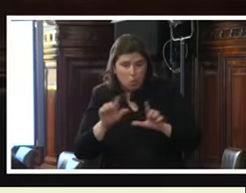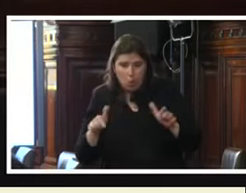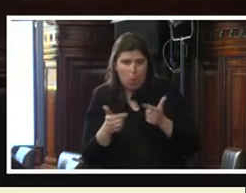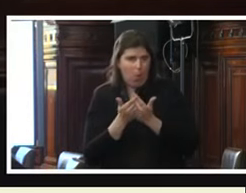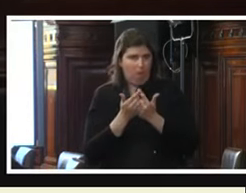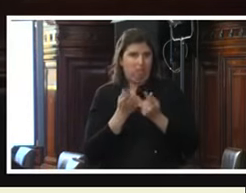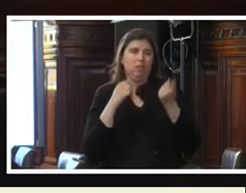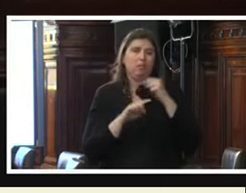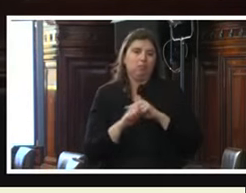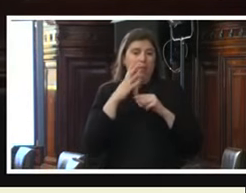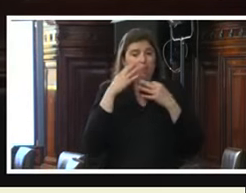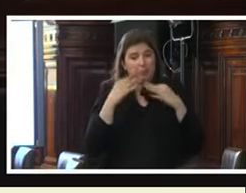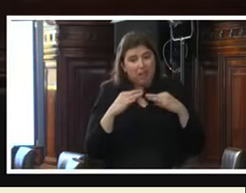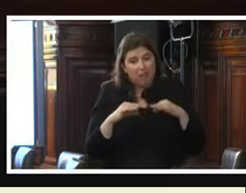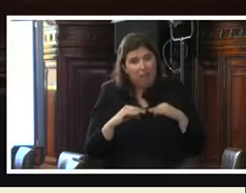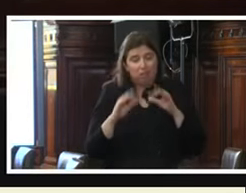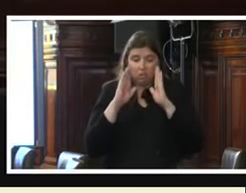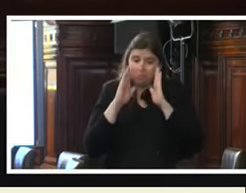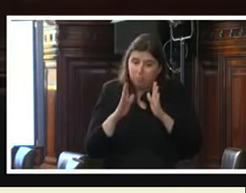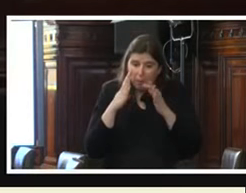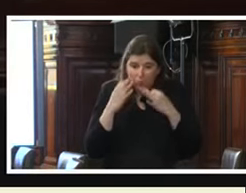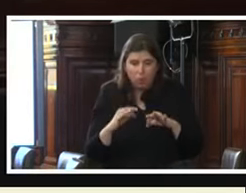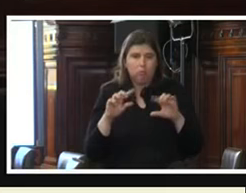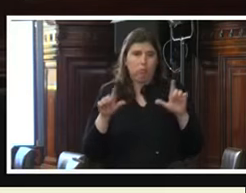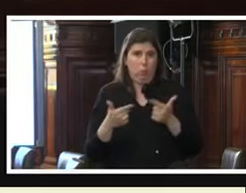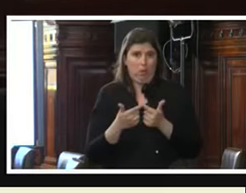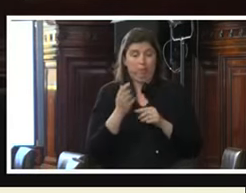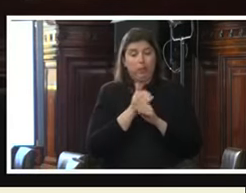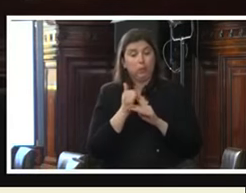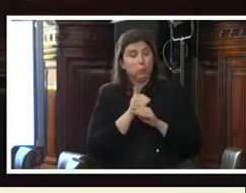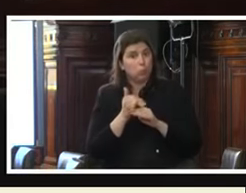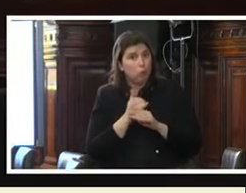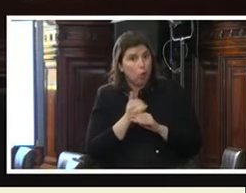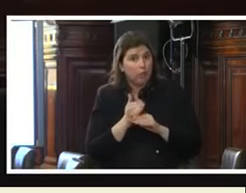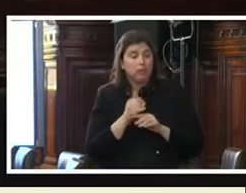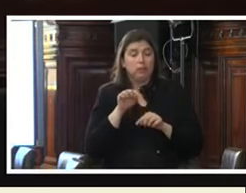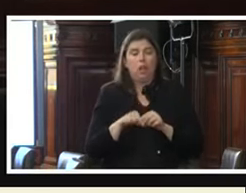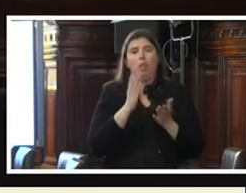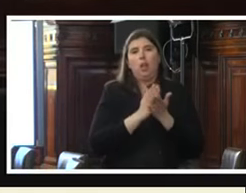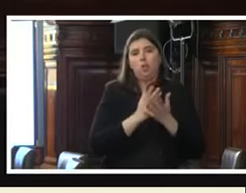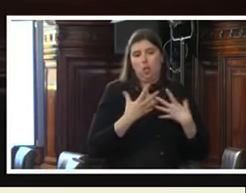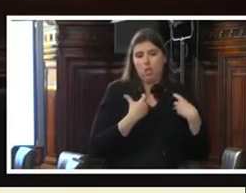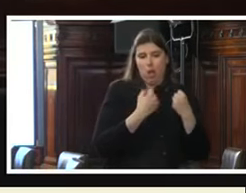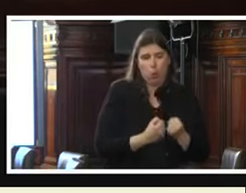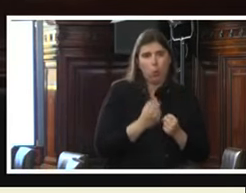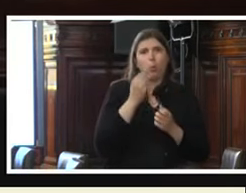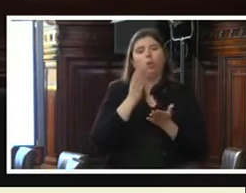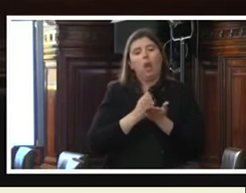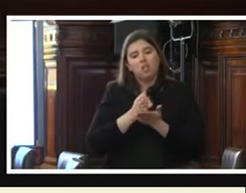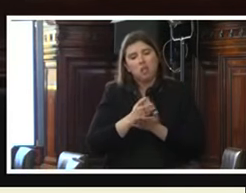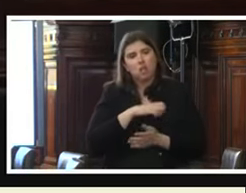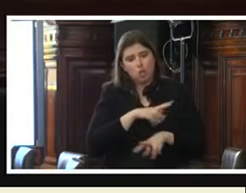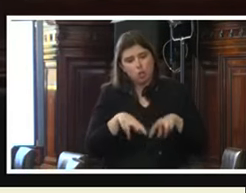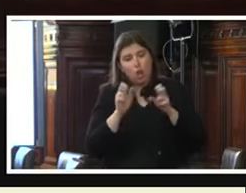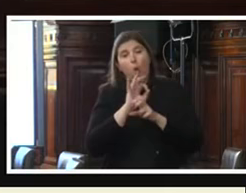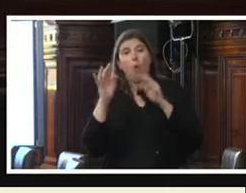necesidades y particularidades lo anterior incluye instituciones que gestionan el derecho a la salud a la asistencia social oa la educación